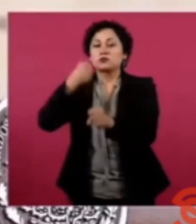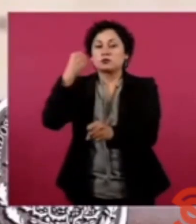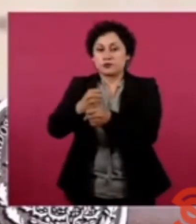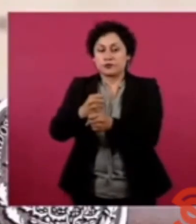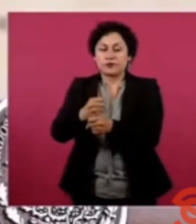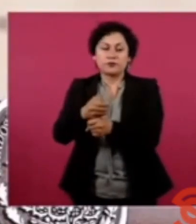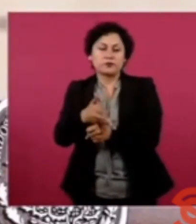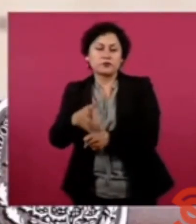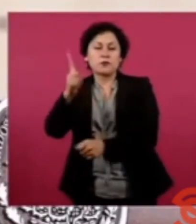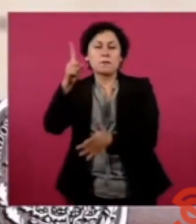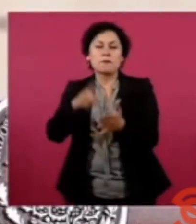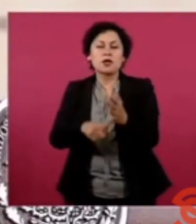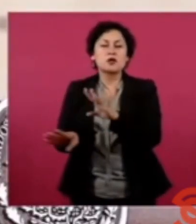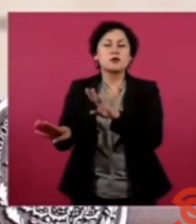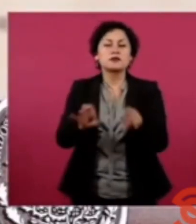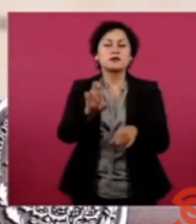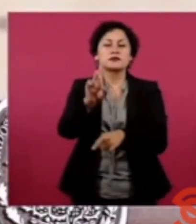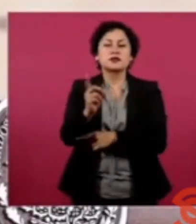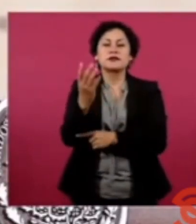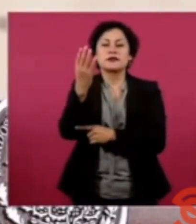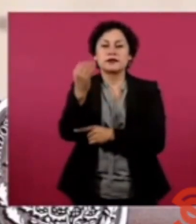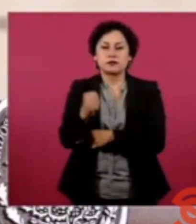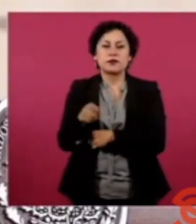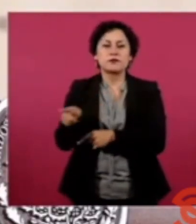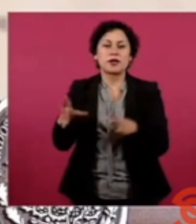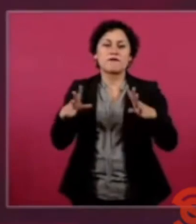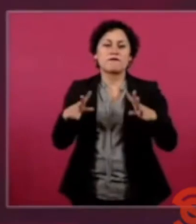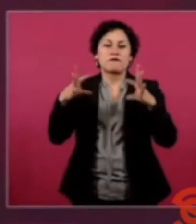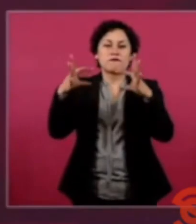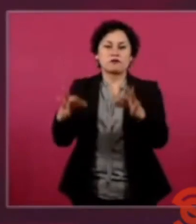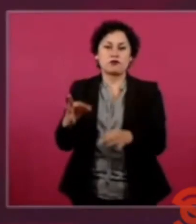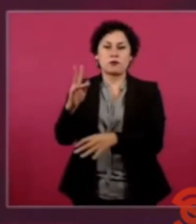en 1939, se fundó el PAN